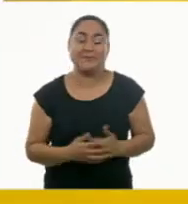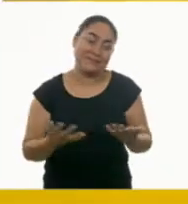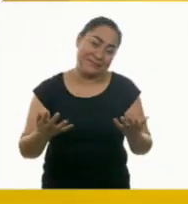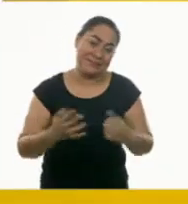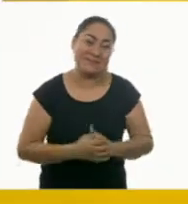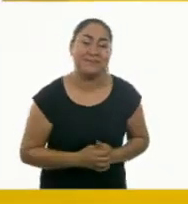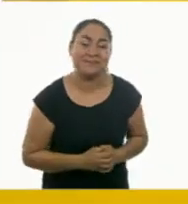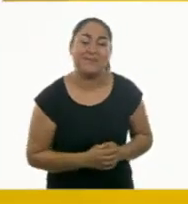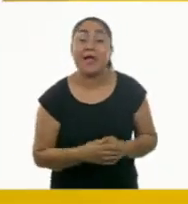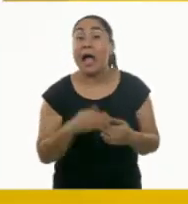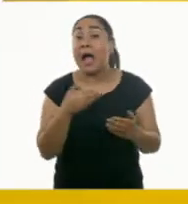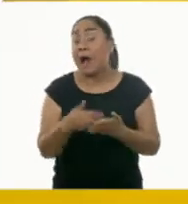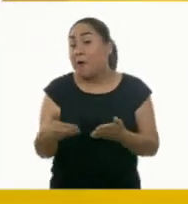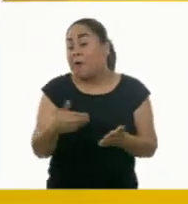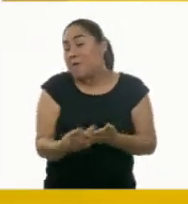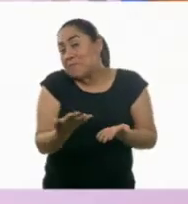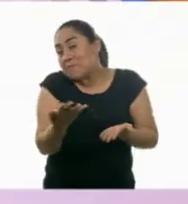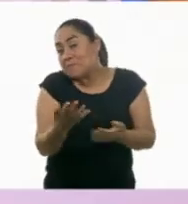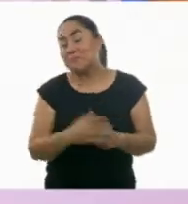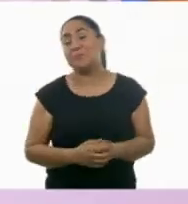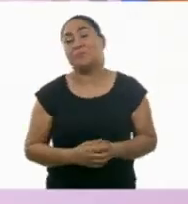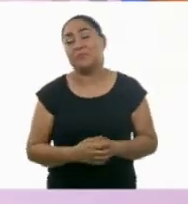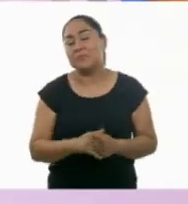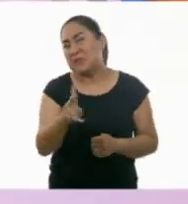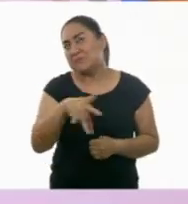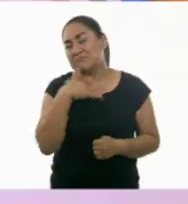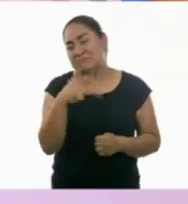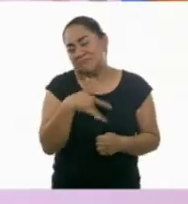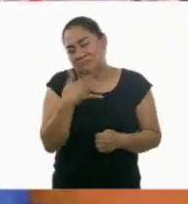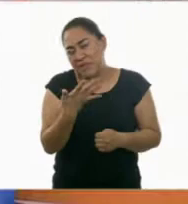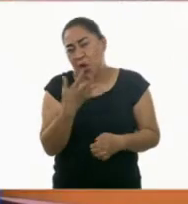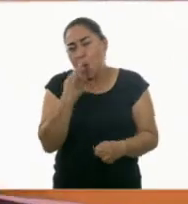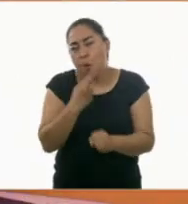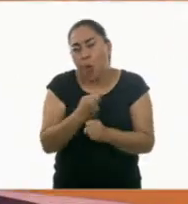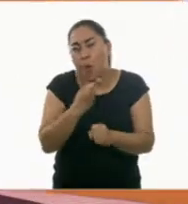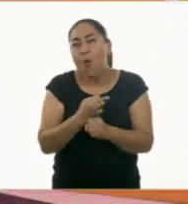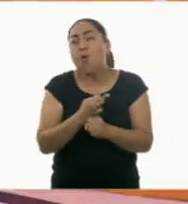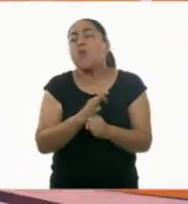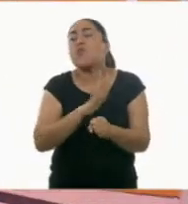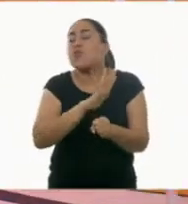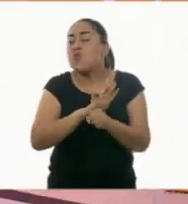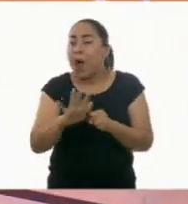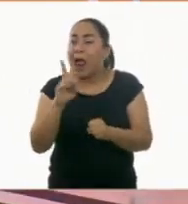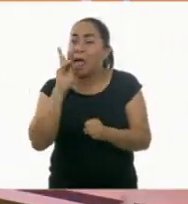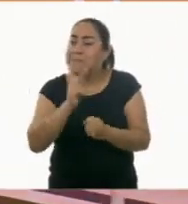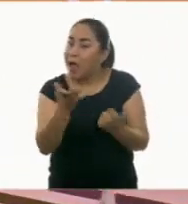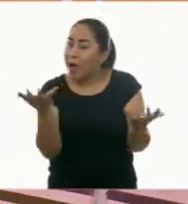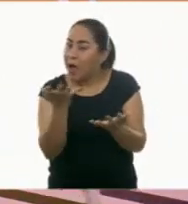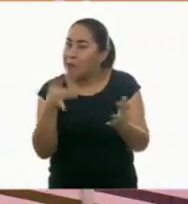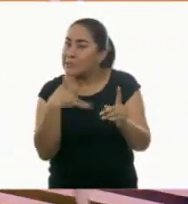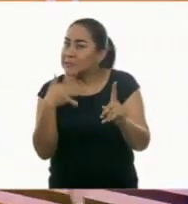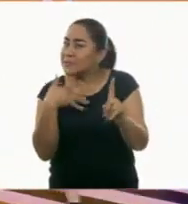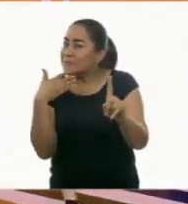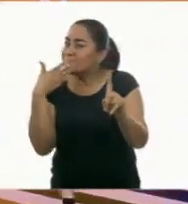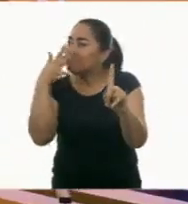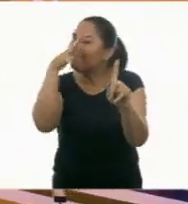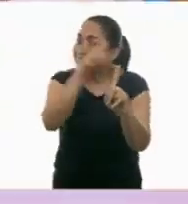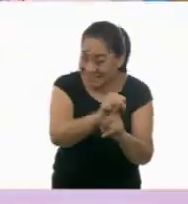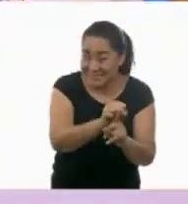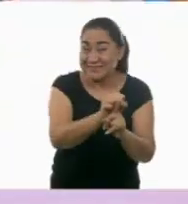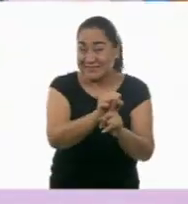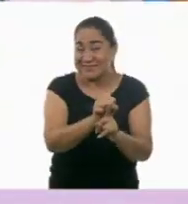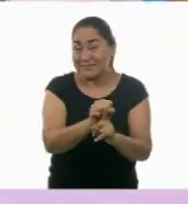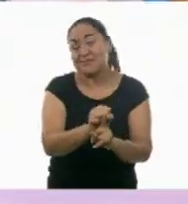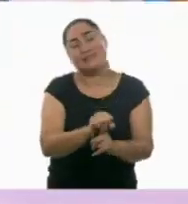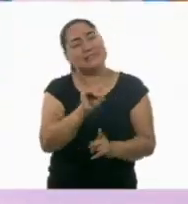bueno, ¿qué les parece si ahora pasamos con el reto final? ¡Sí! ¡Qué emoción!